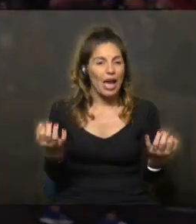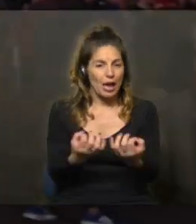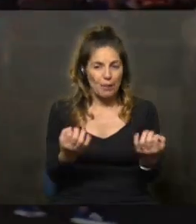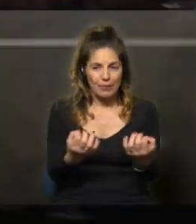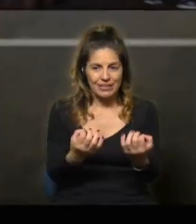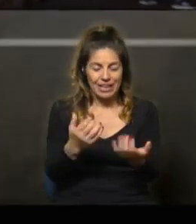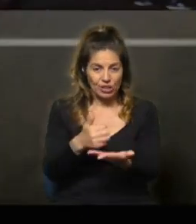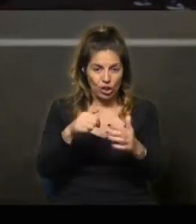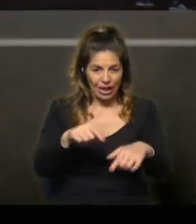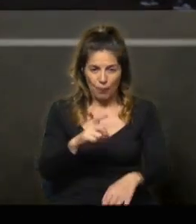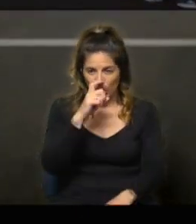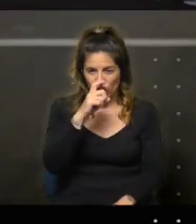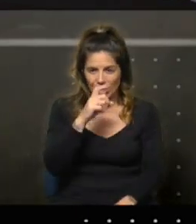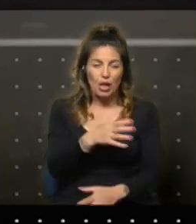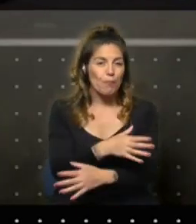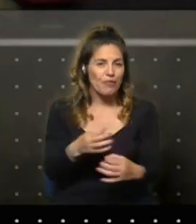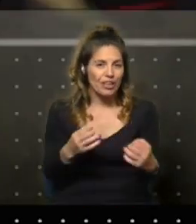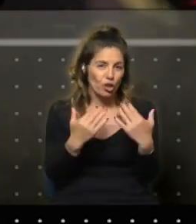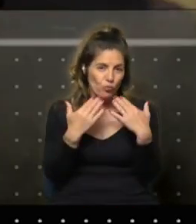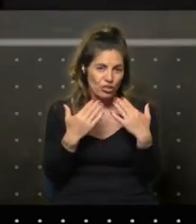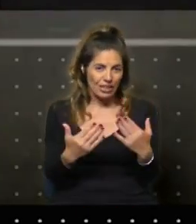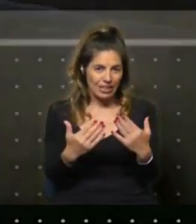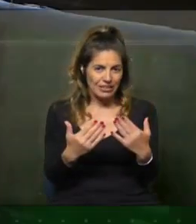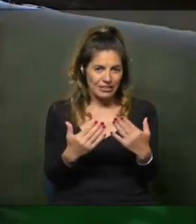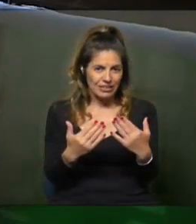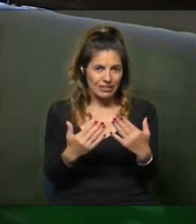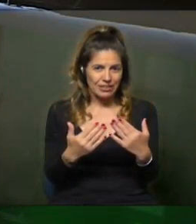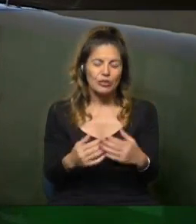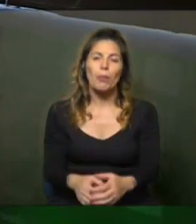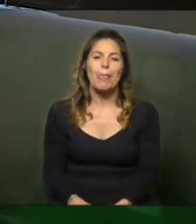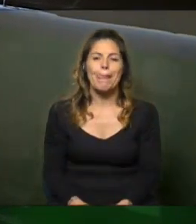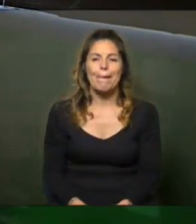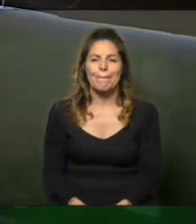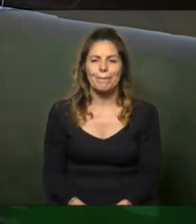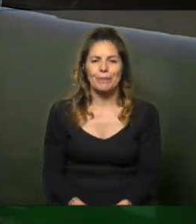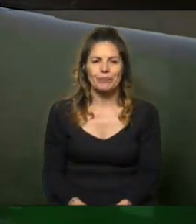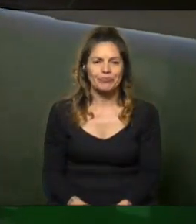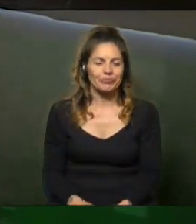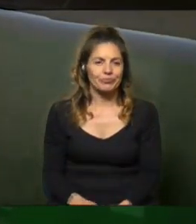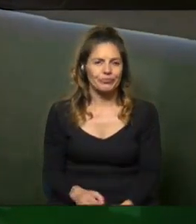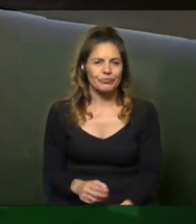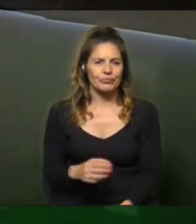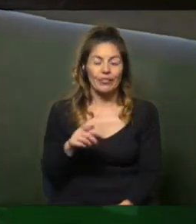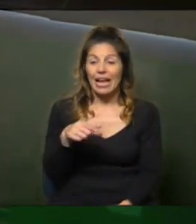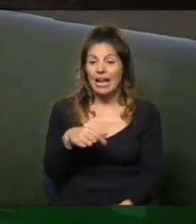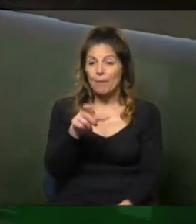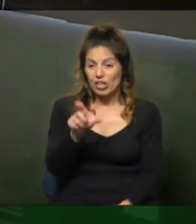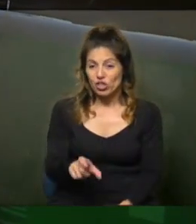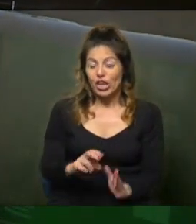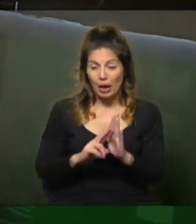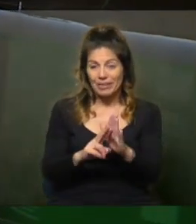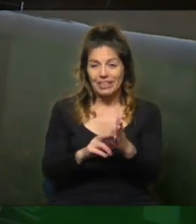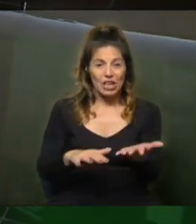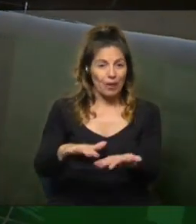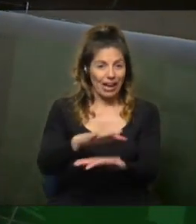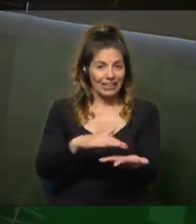tiene aquí en Buenos Aires perfecto fe Muchísimas gracias Bueno casos bastante representativos este los que agarró justo feed ahí